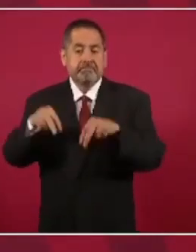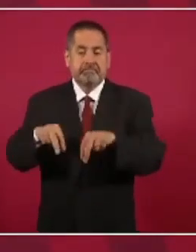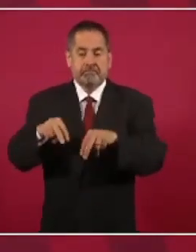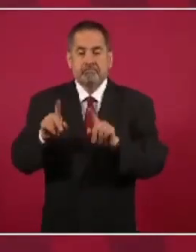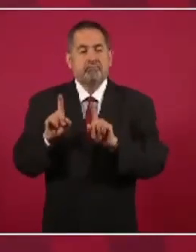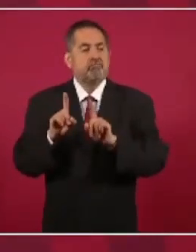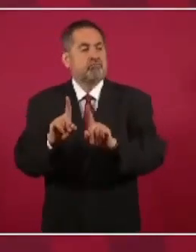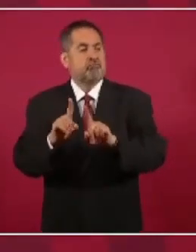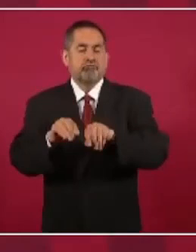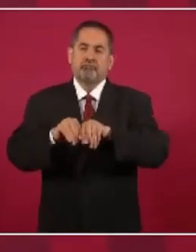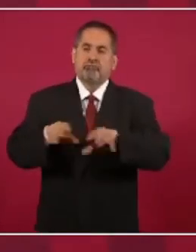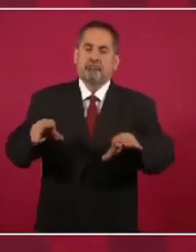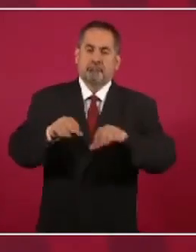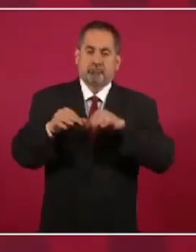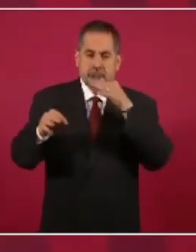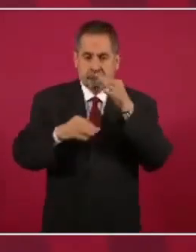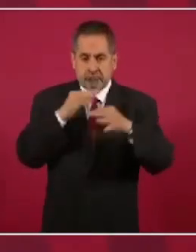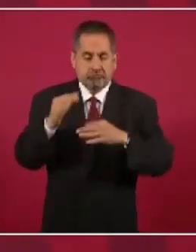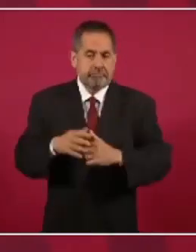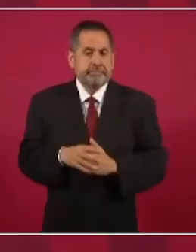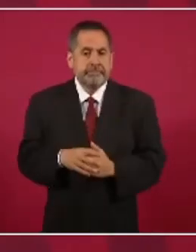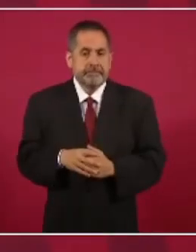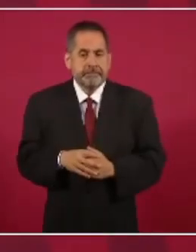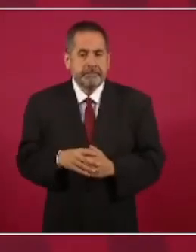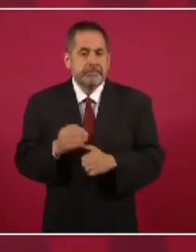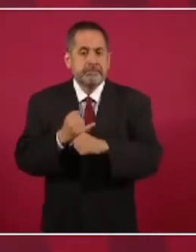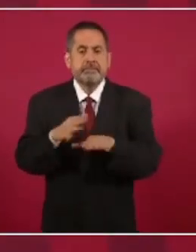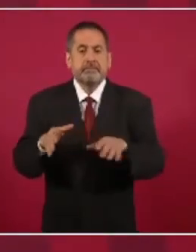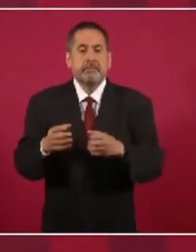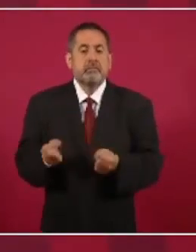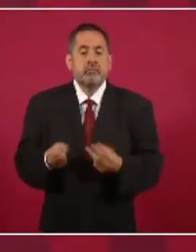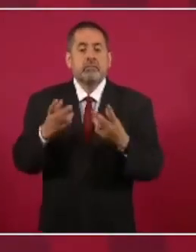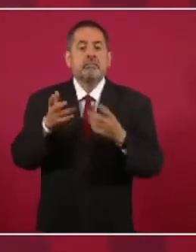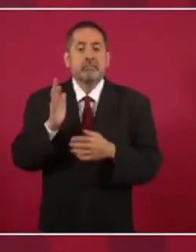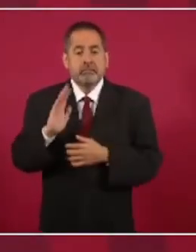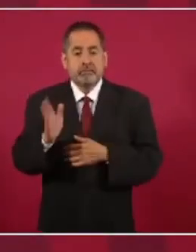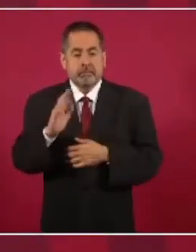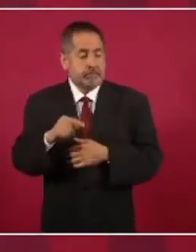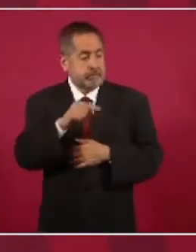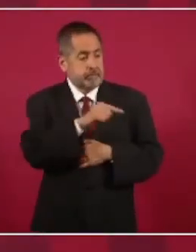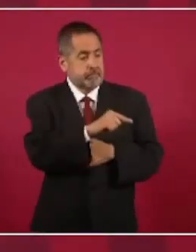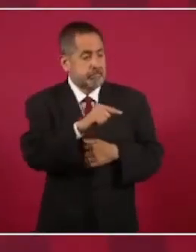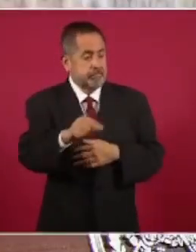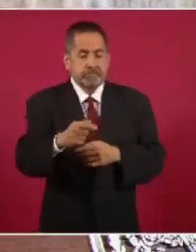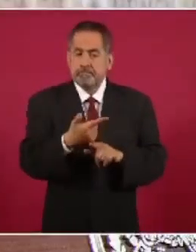hacerlo, ya se va a informar cuántos han obtenido su libertad